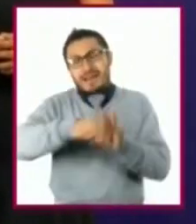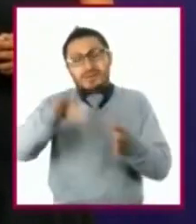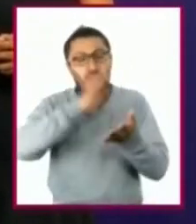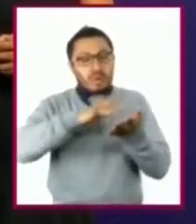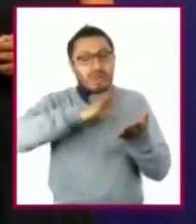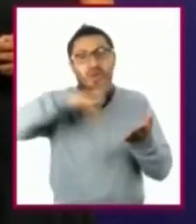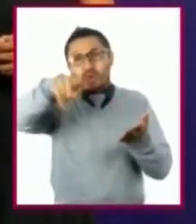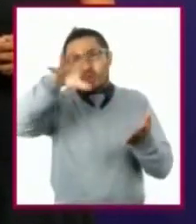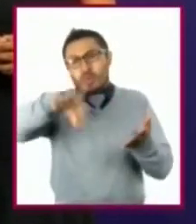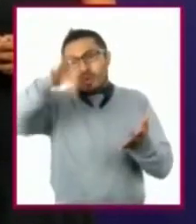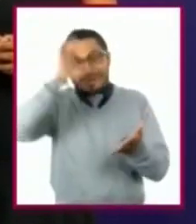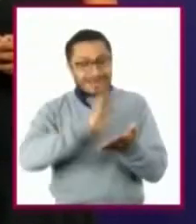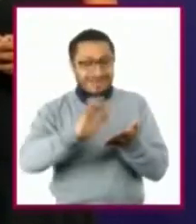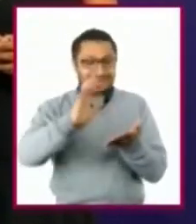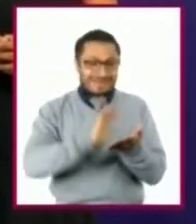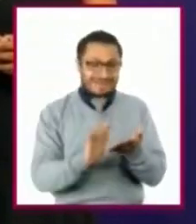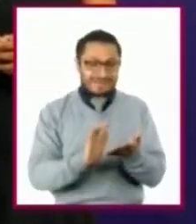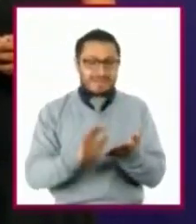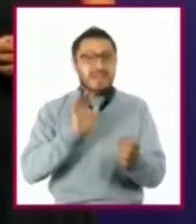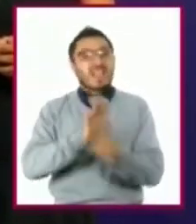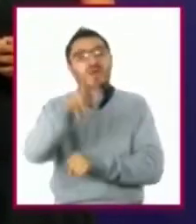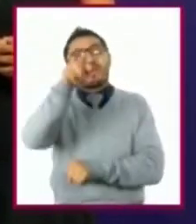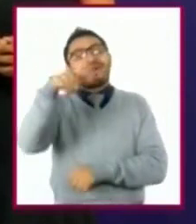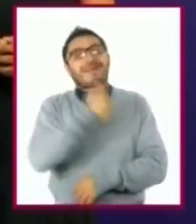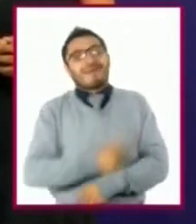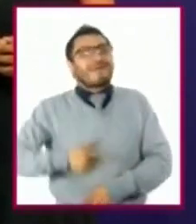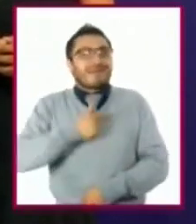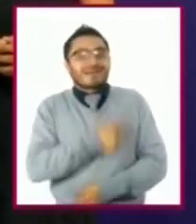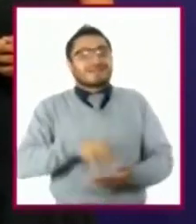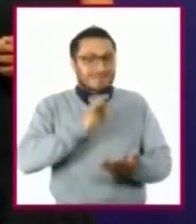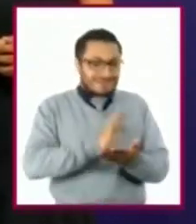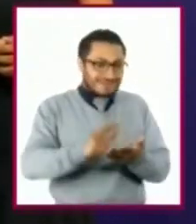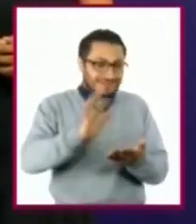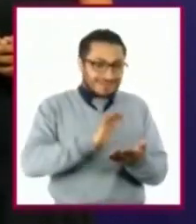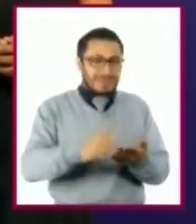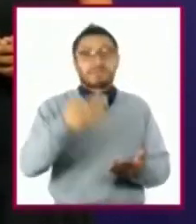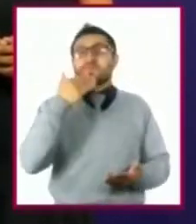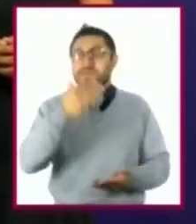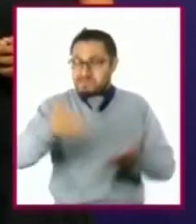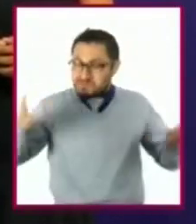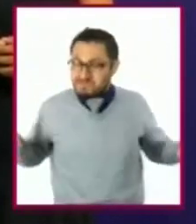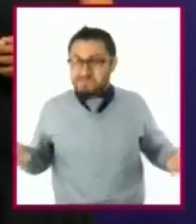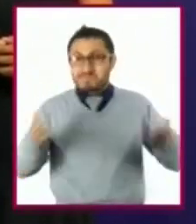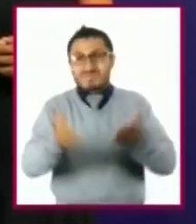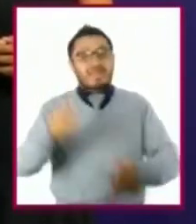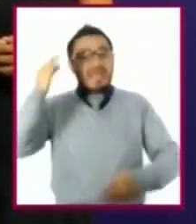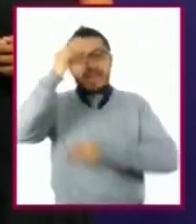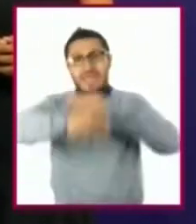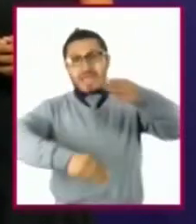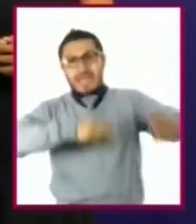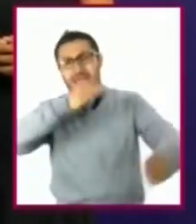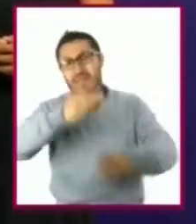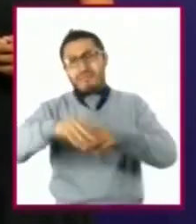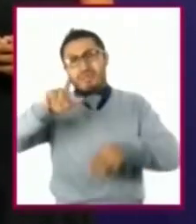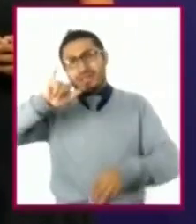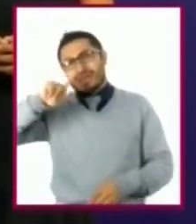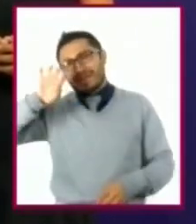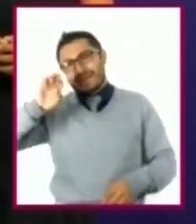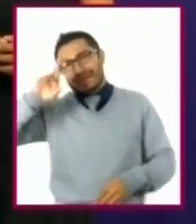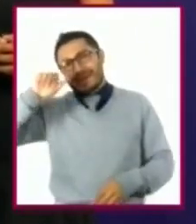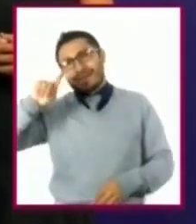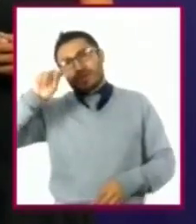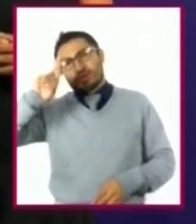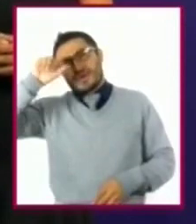elección? ¿Sobre qué les gustaría leer? Muy bien, adelante. El mundo de la literatura, les